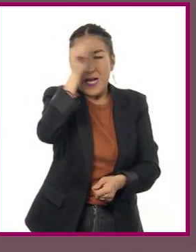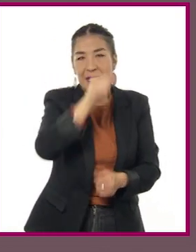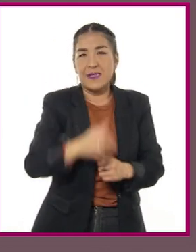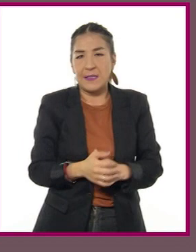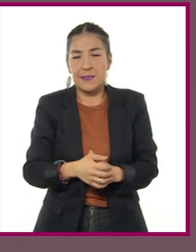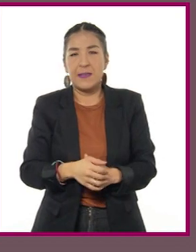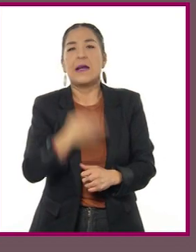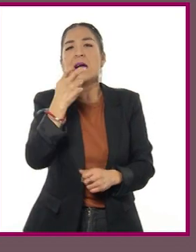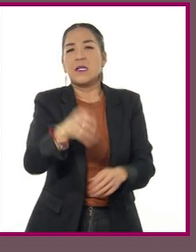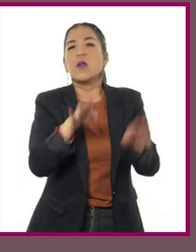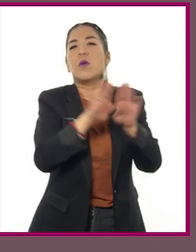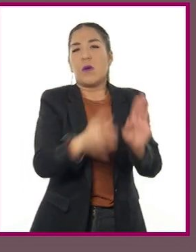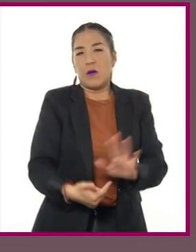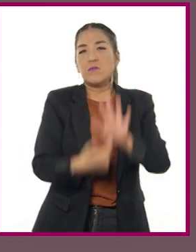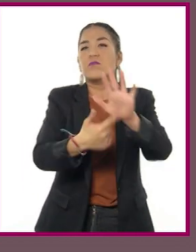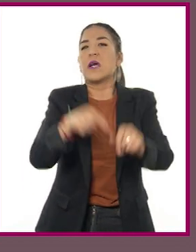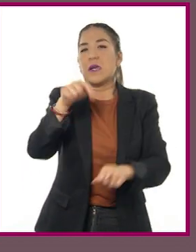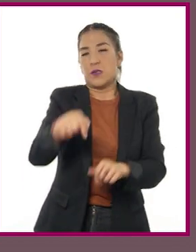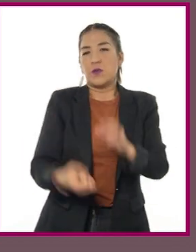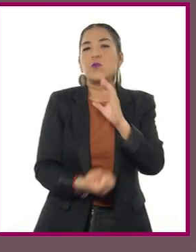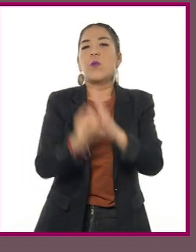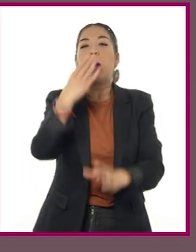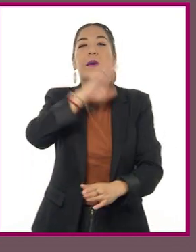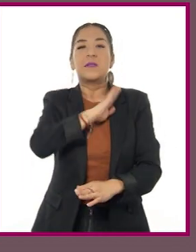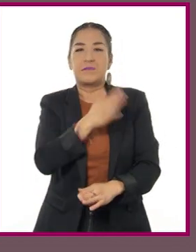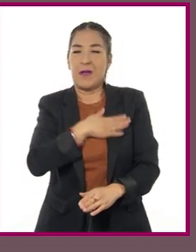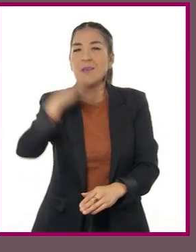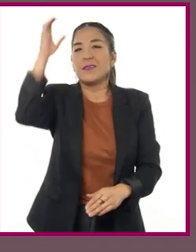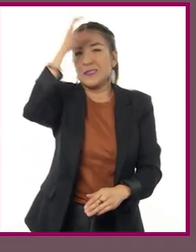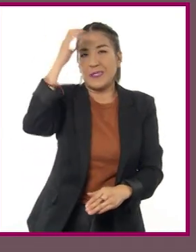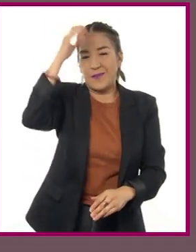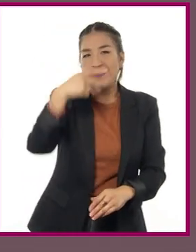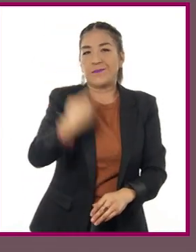las obras capitales de la Nueva España científica.